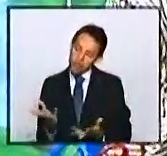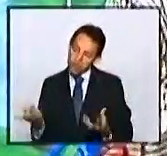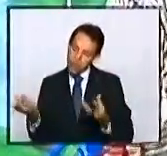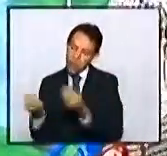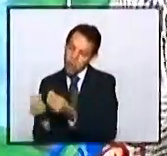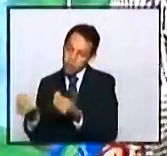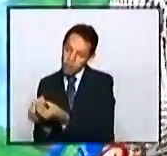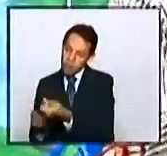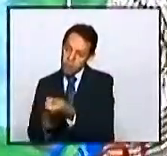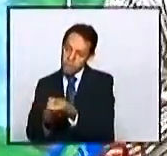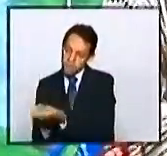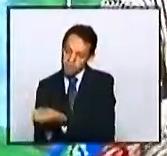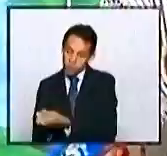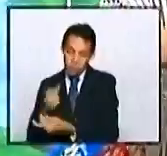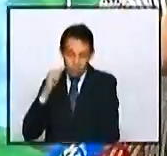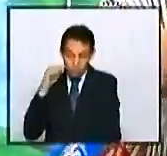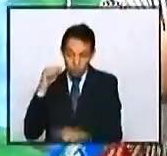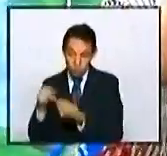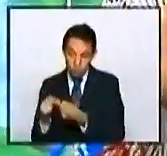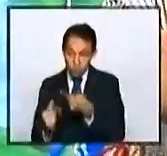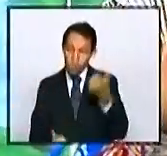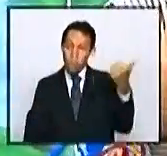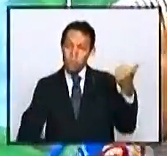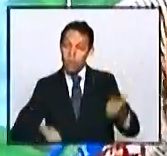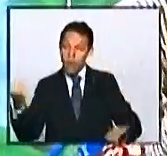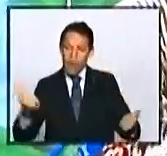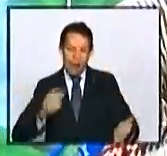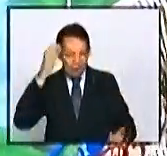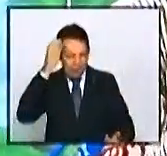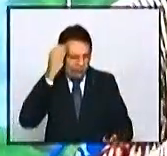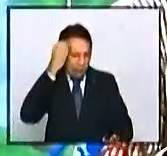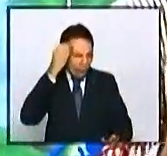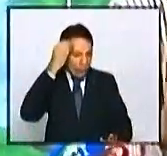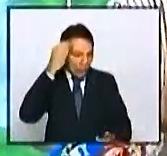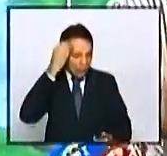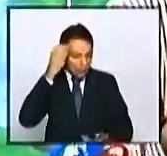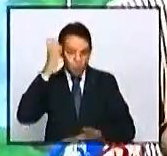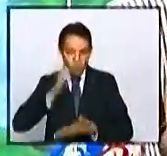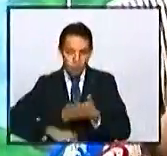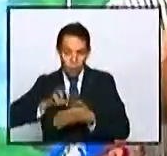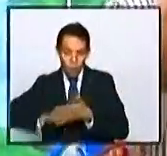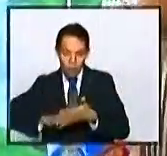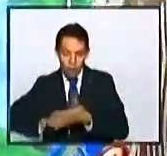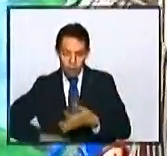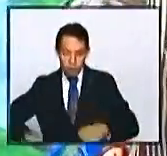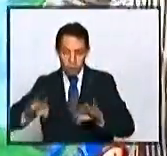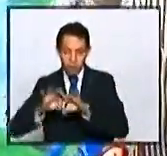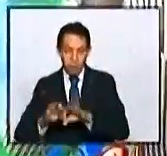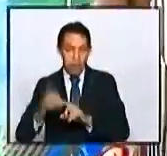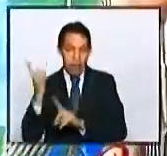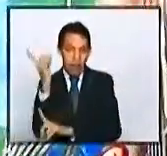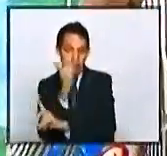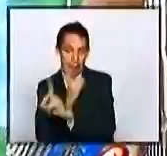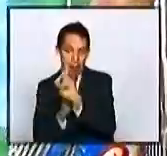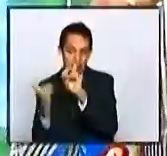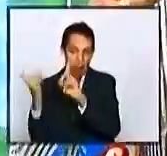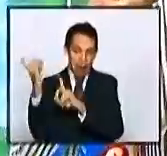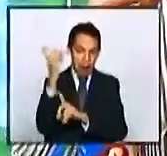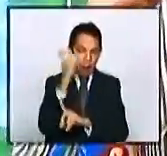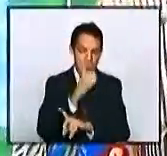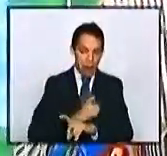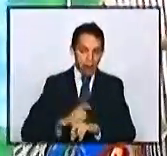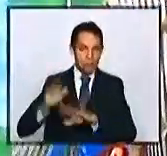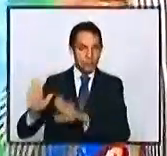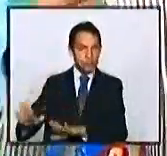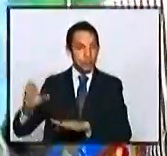proceso psicológico usted está fijado o usted tiene una perturbación para empezar a corregir, como lo decía ahora, esos pensamientos automáticos que se generan